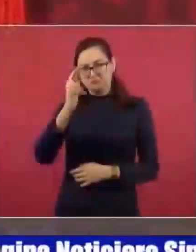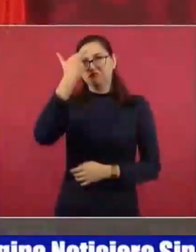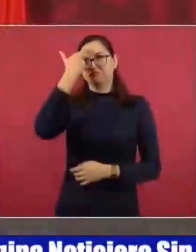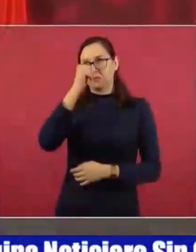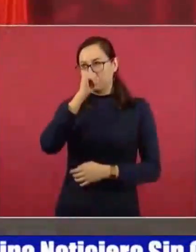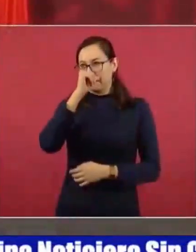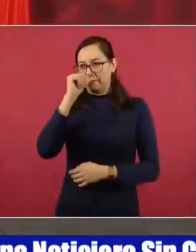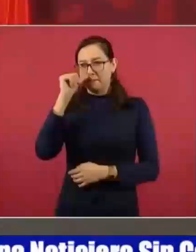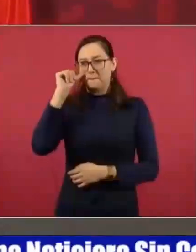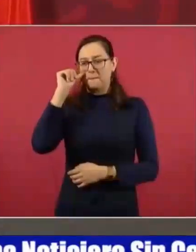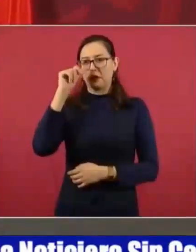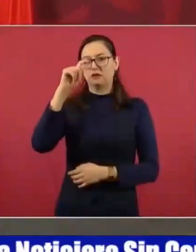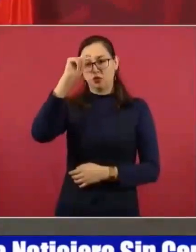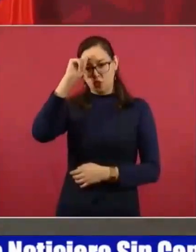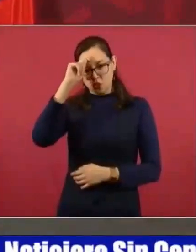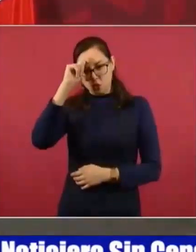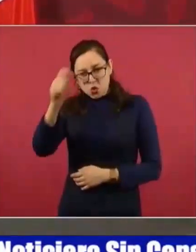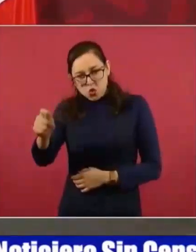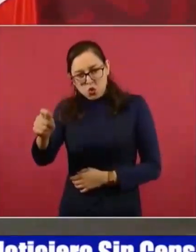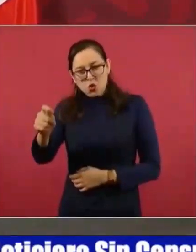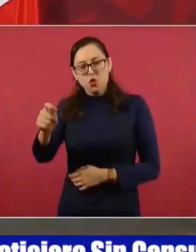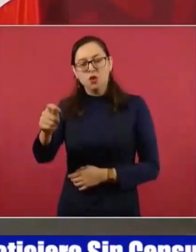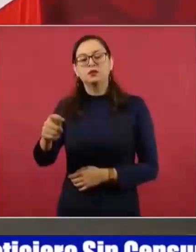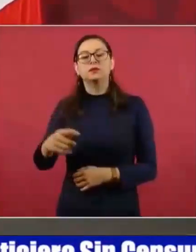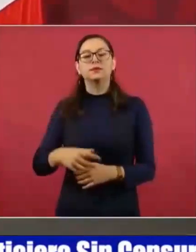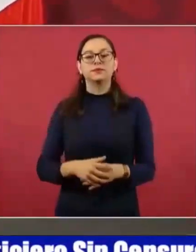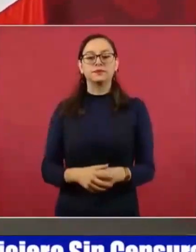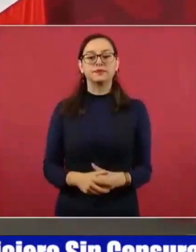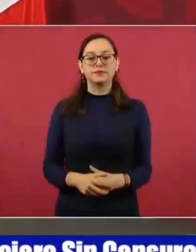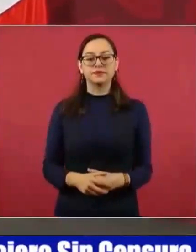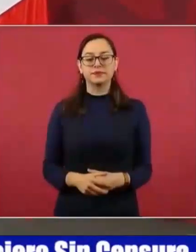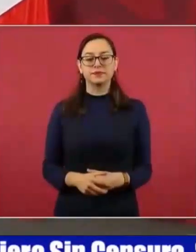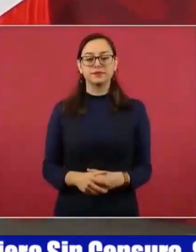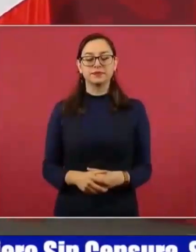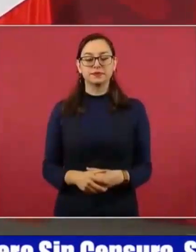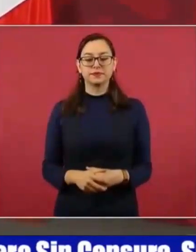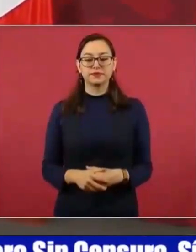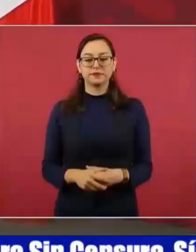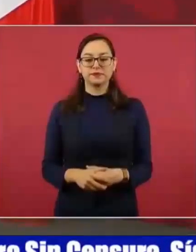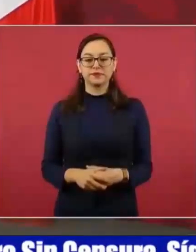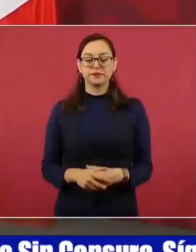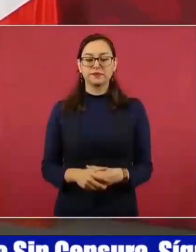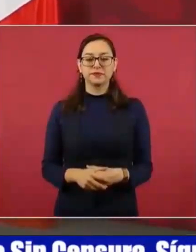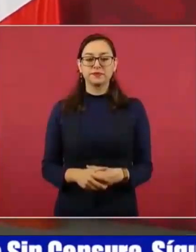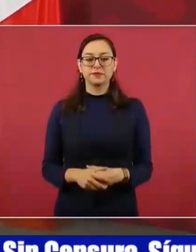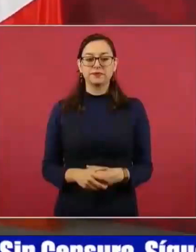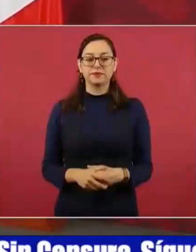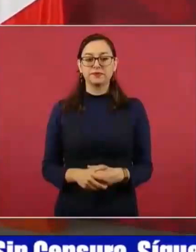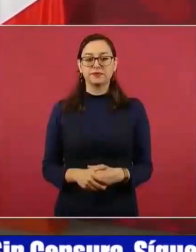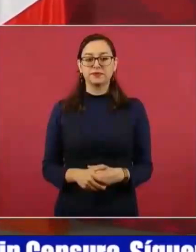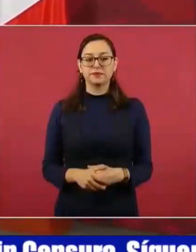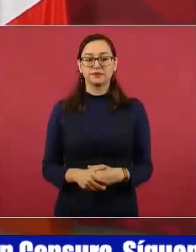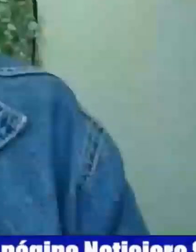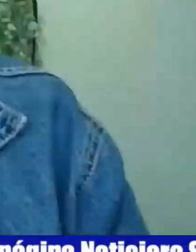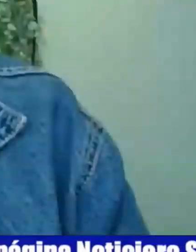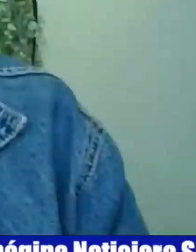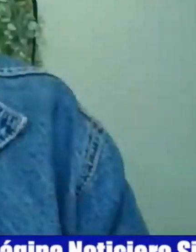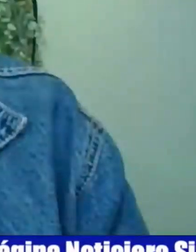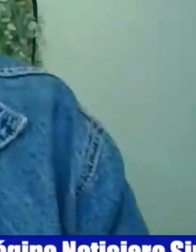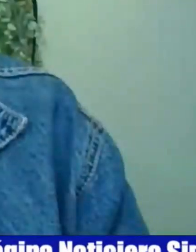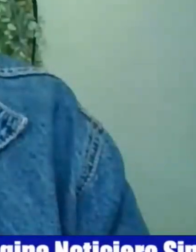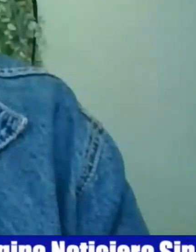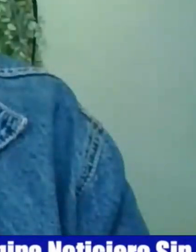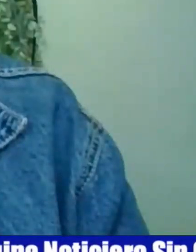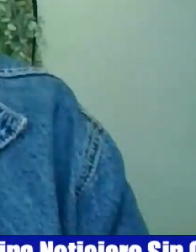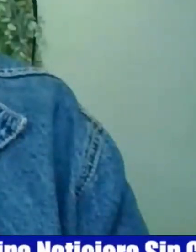combate al narcotráfico va por buen camino, que se está llevando a cabo muy bien el atacar las raíces de fondo del problema del narcotráfico,